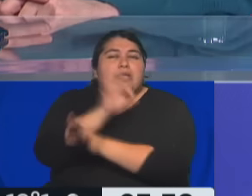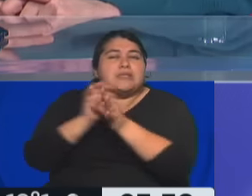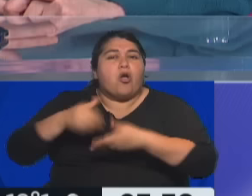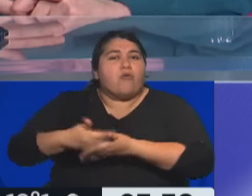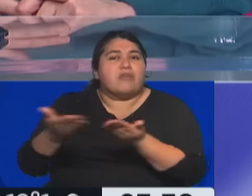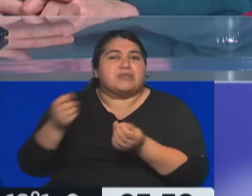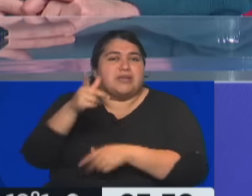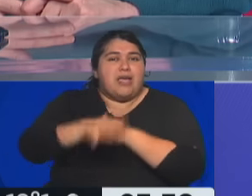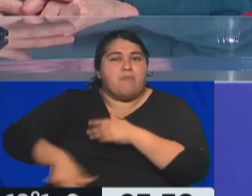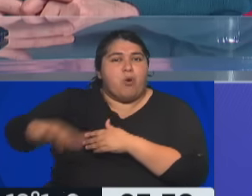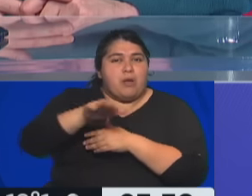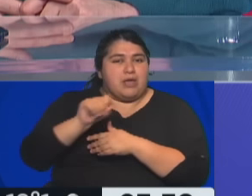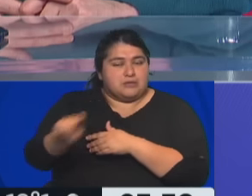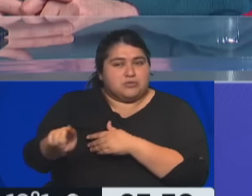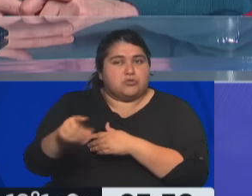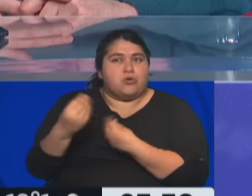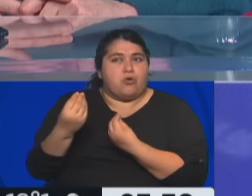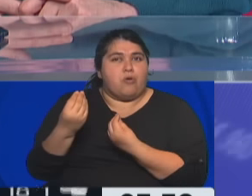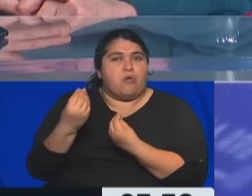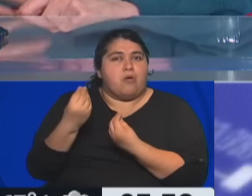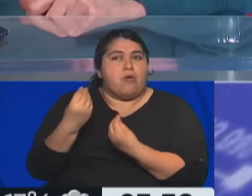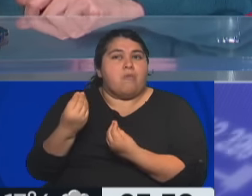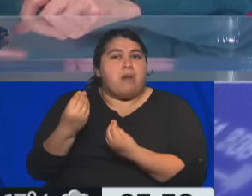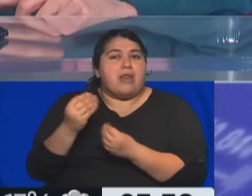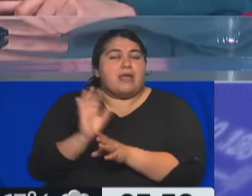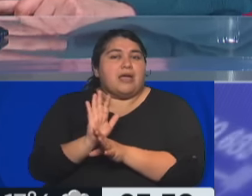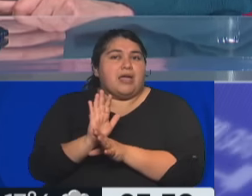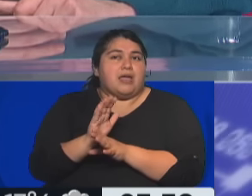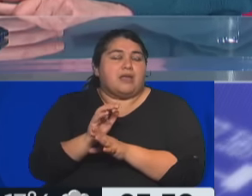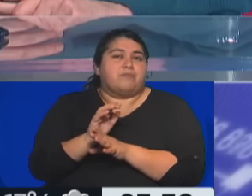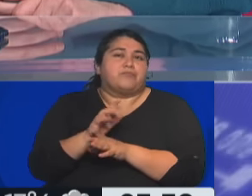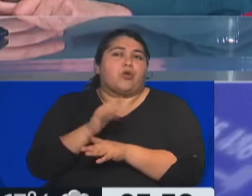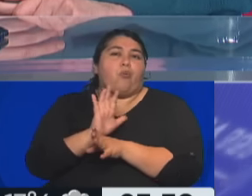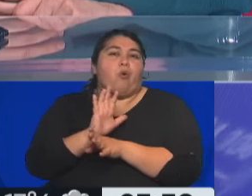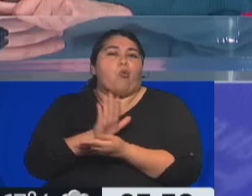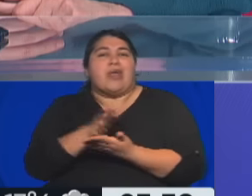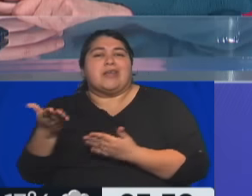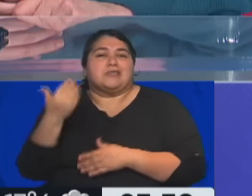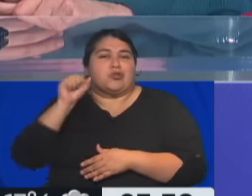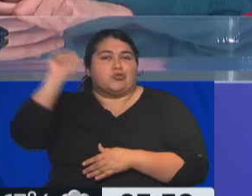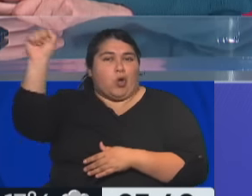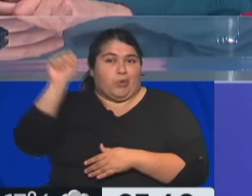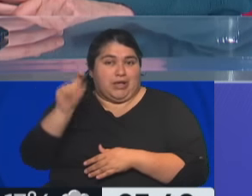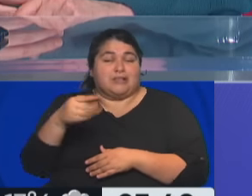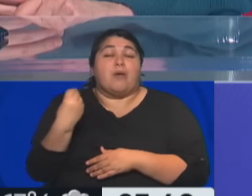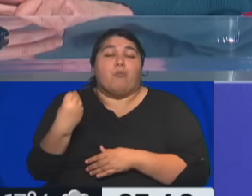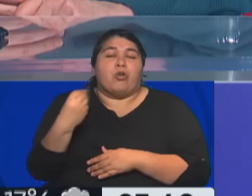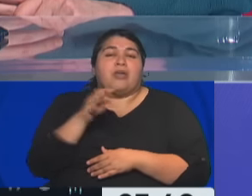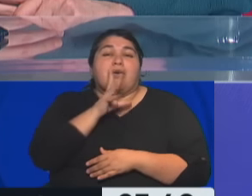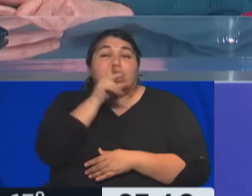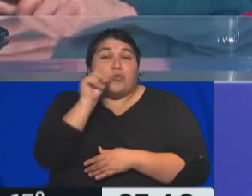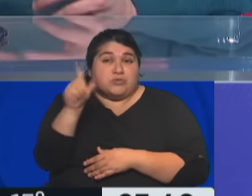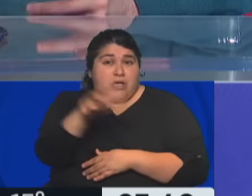confirmar, digamos, una tradición rusa-soviética de que Rusia es un Estado